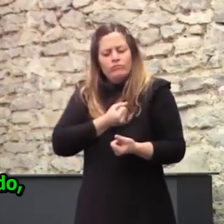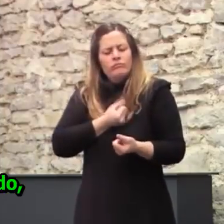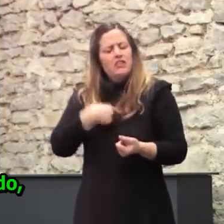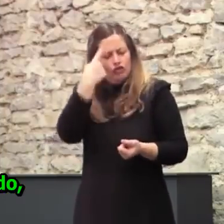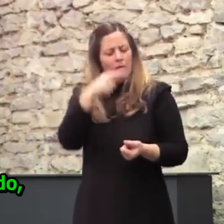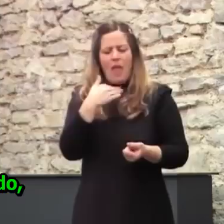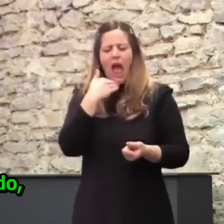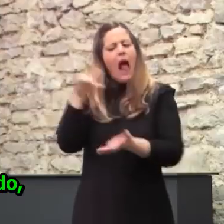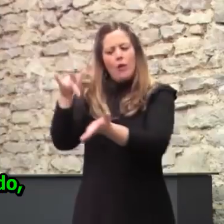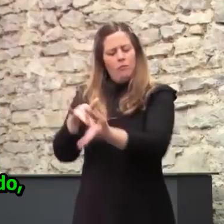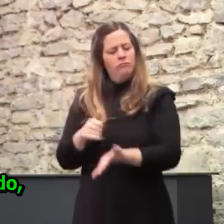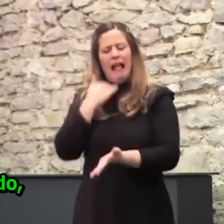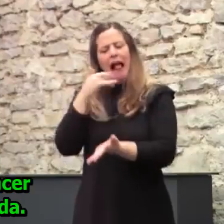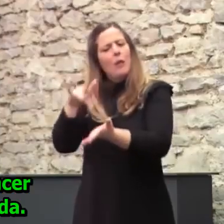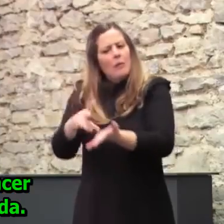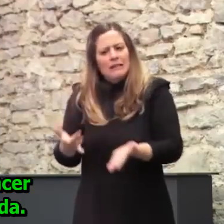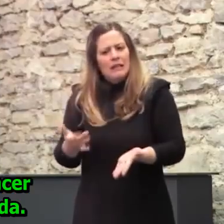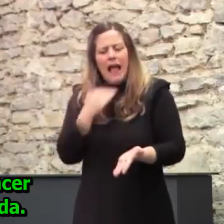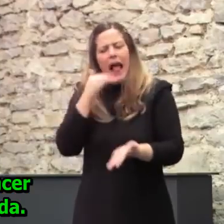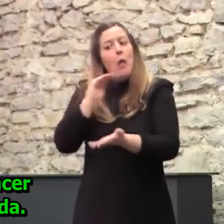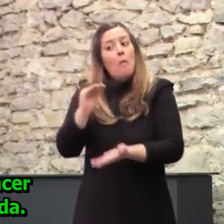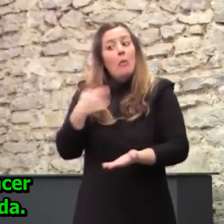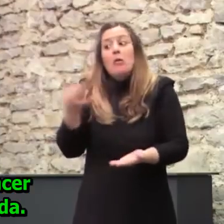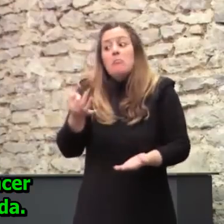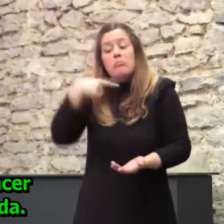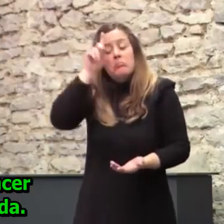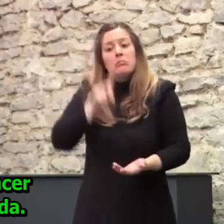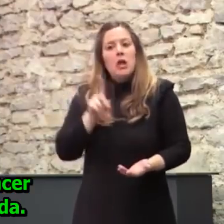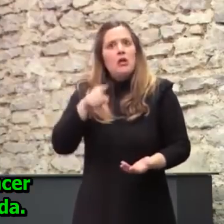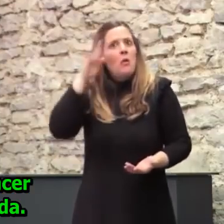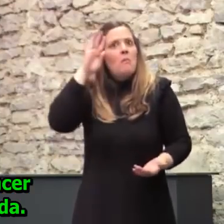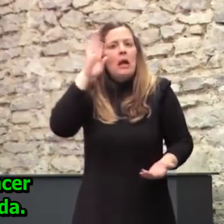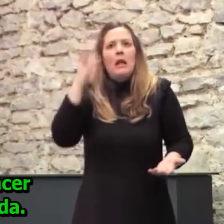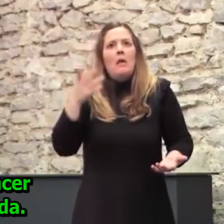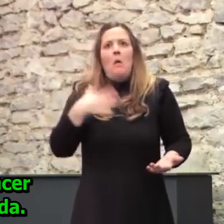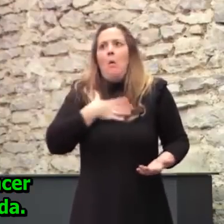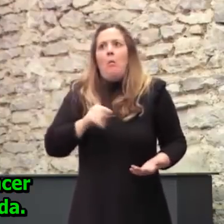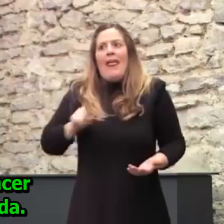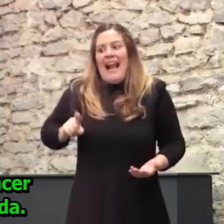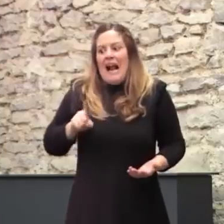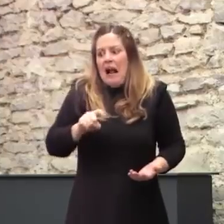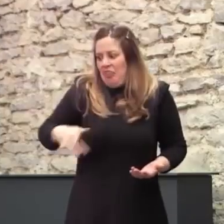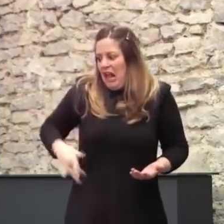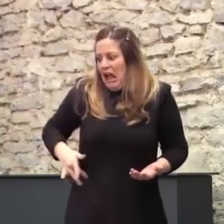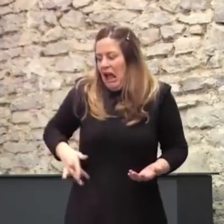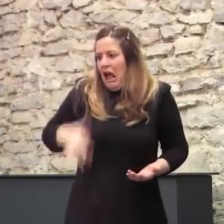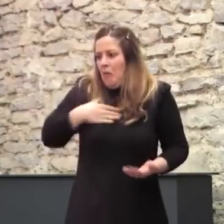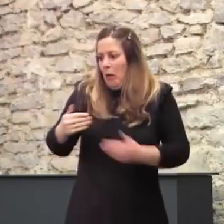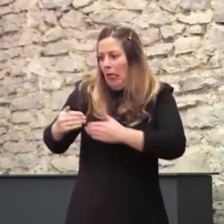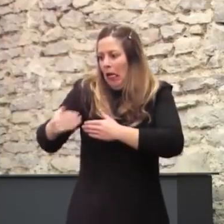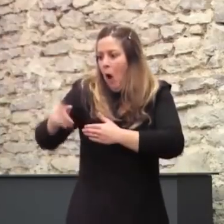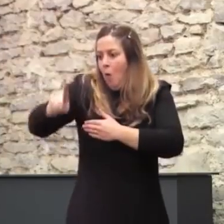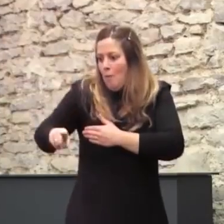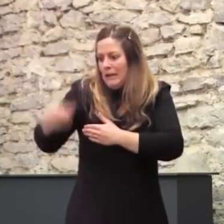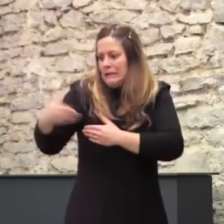estaba pasando mal, pero no sabía muy bien el qué. Claro, yo llegué a imaginarme pues un cáncer de páncreas y le quedaba un mes de vida, ¿vale? Por el